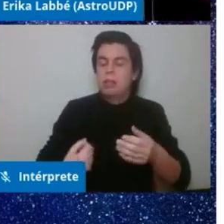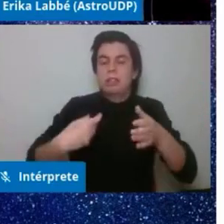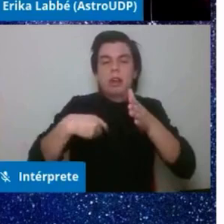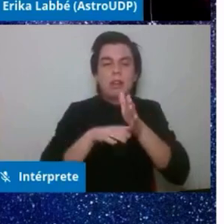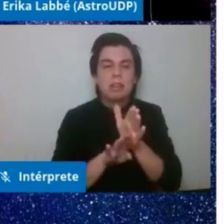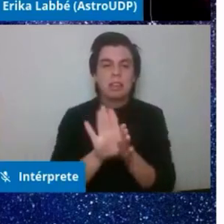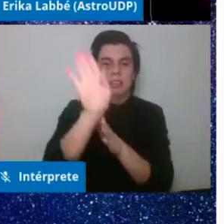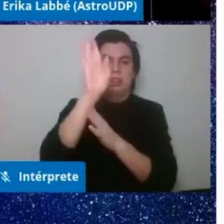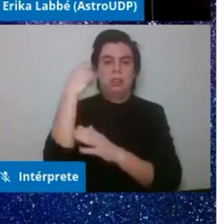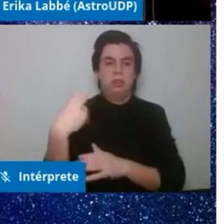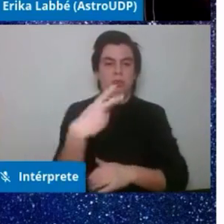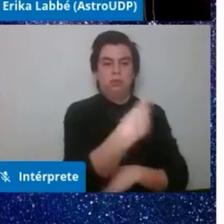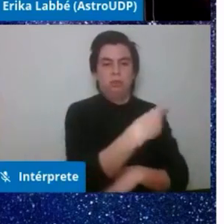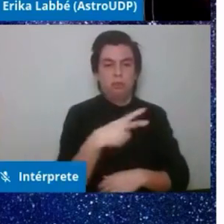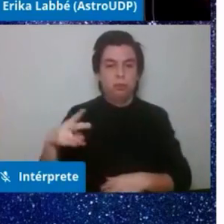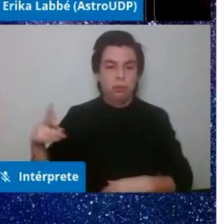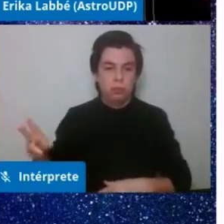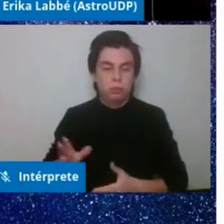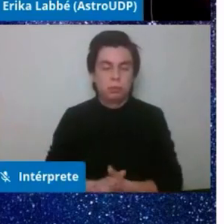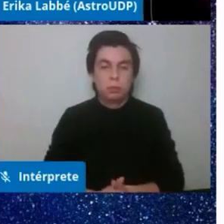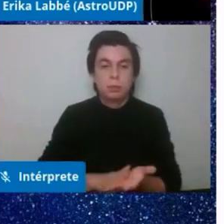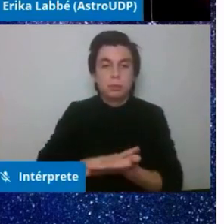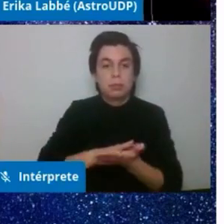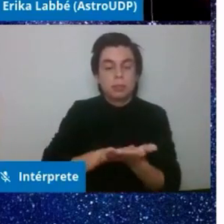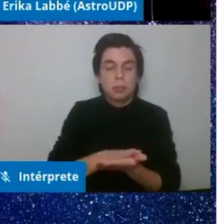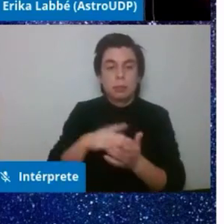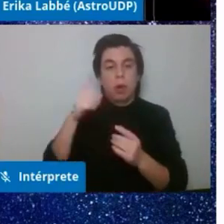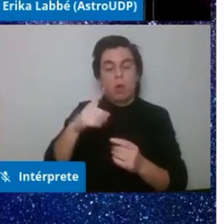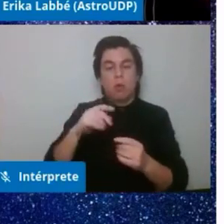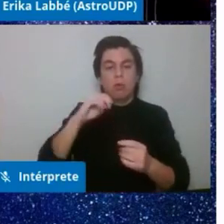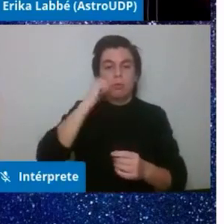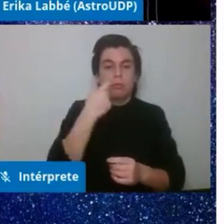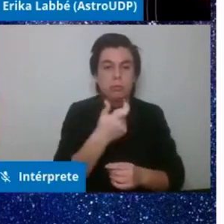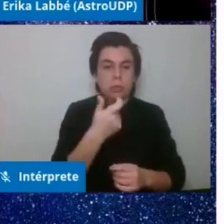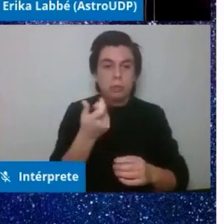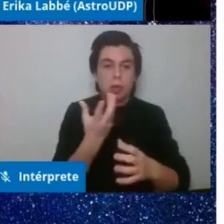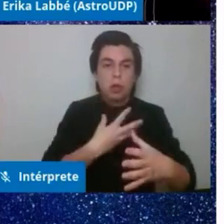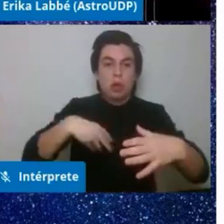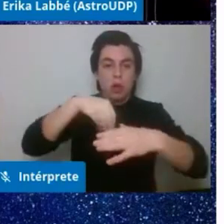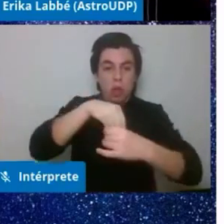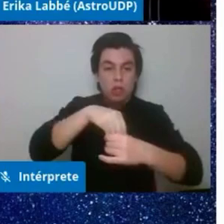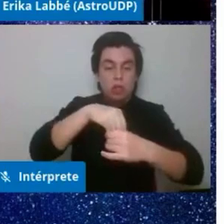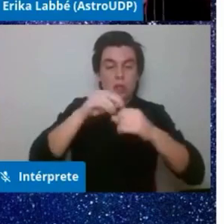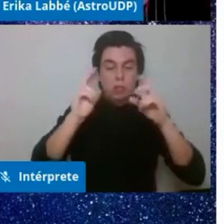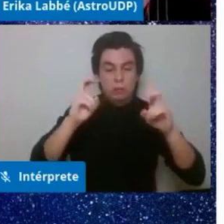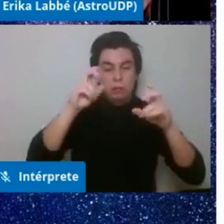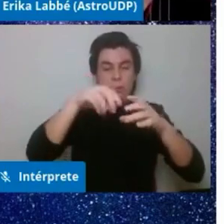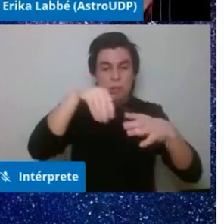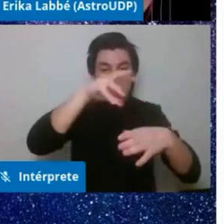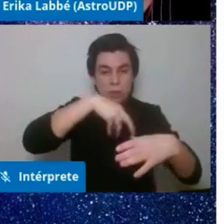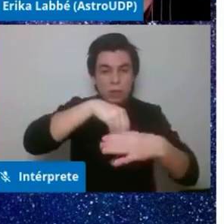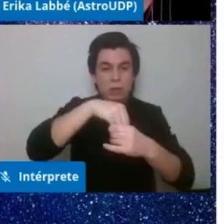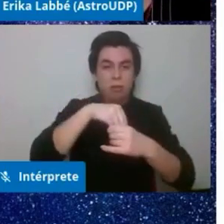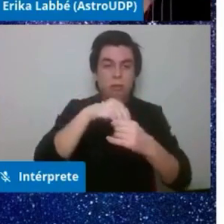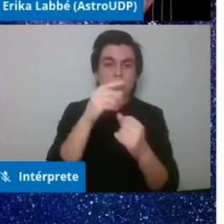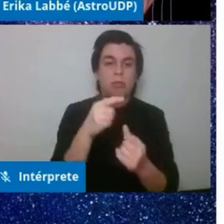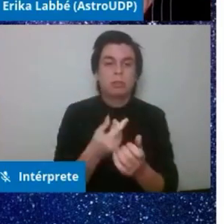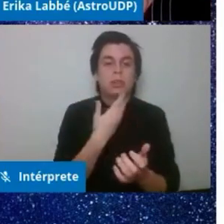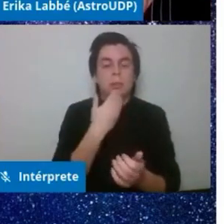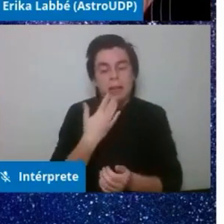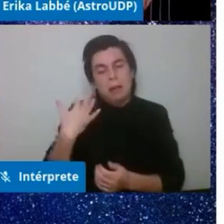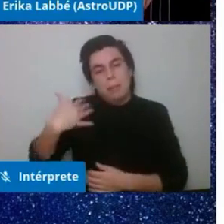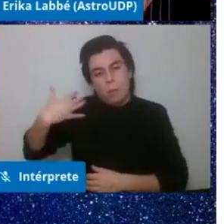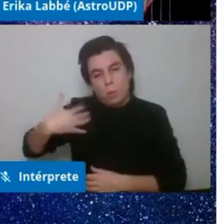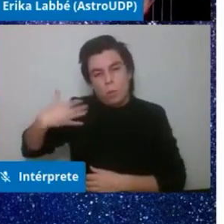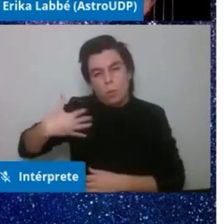hacer. Entonces el concepto que se maneja hoy en día es inclusión y también es bastante importante tenerlo en